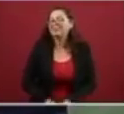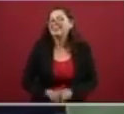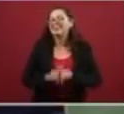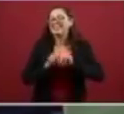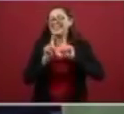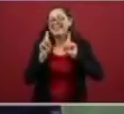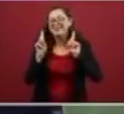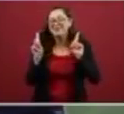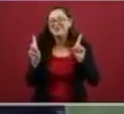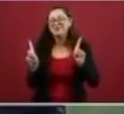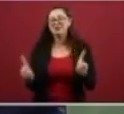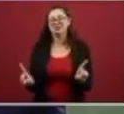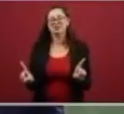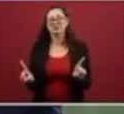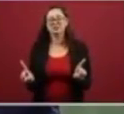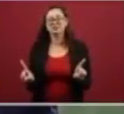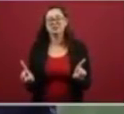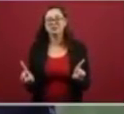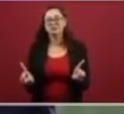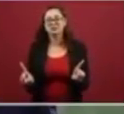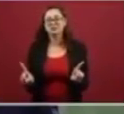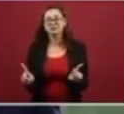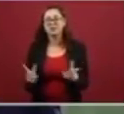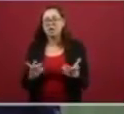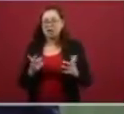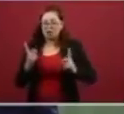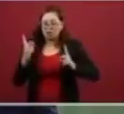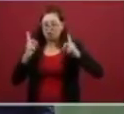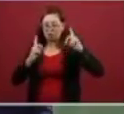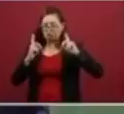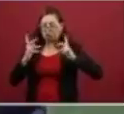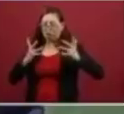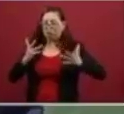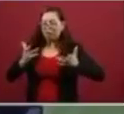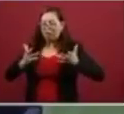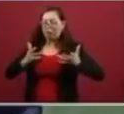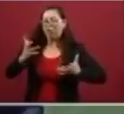distinta es la indefinición.